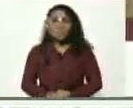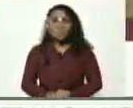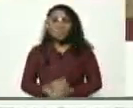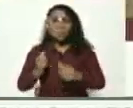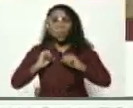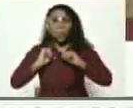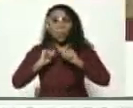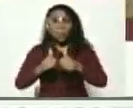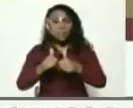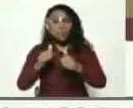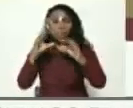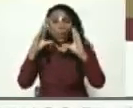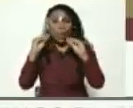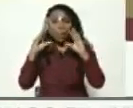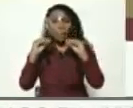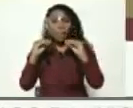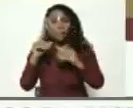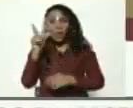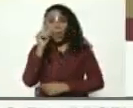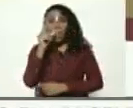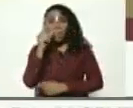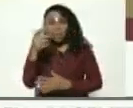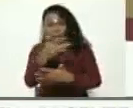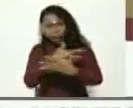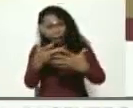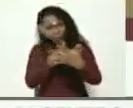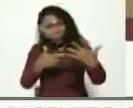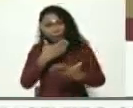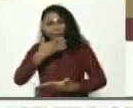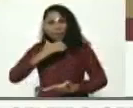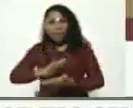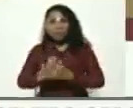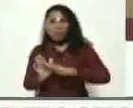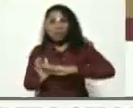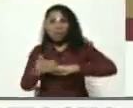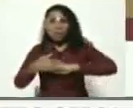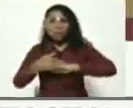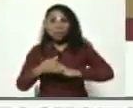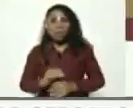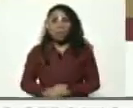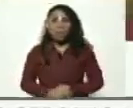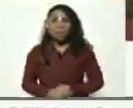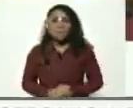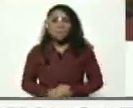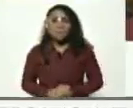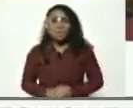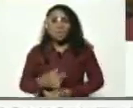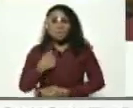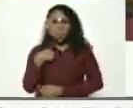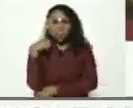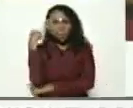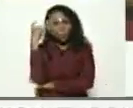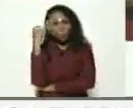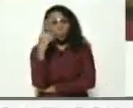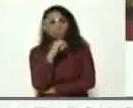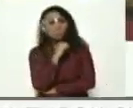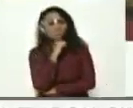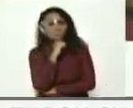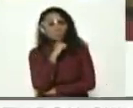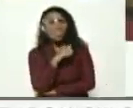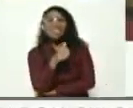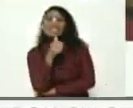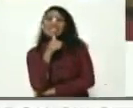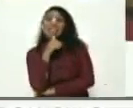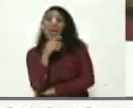Comienzo por hablar del hombre que escribió la Carta de Jamaica y me pregunto: ¿quién es el hombre